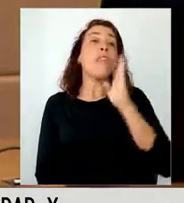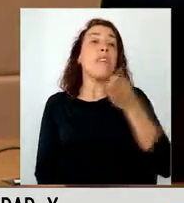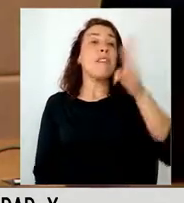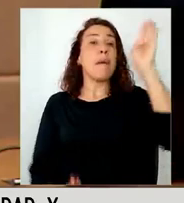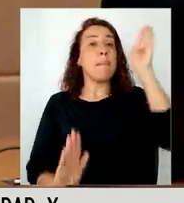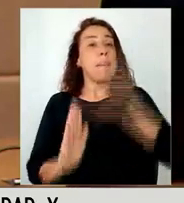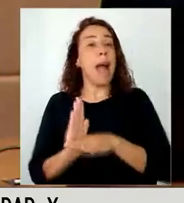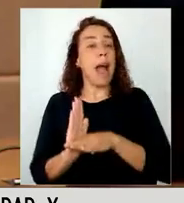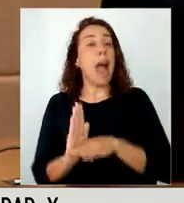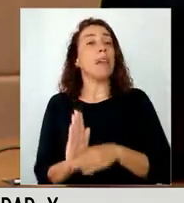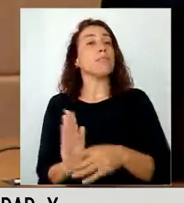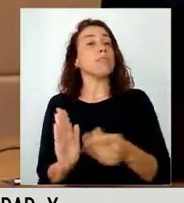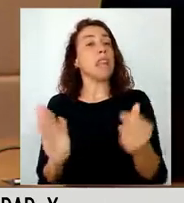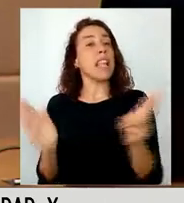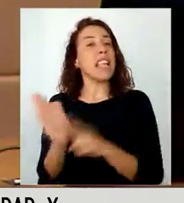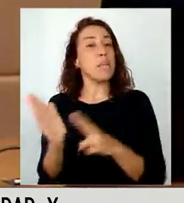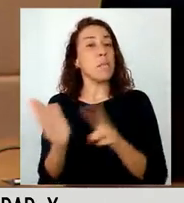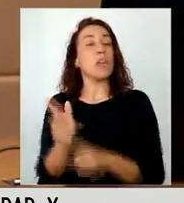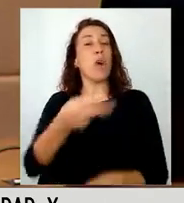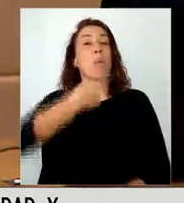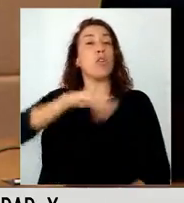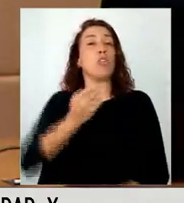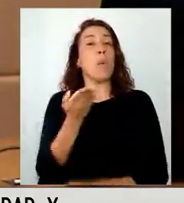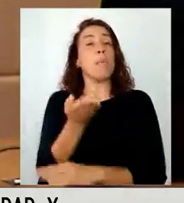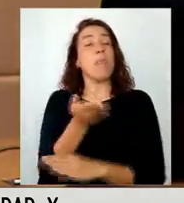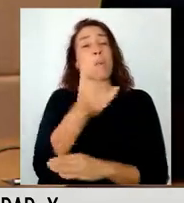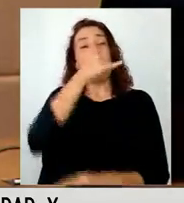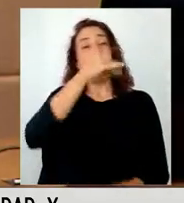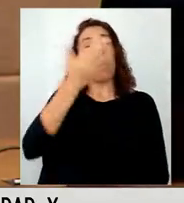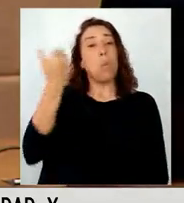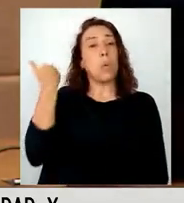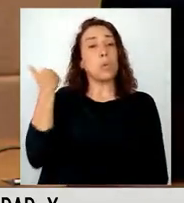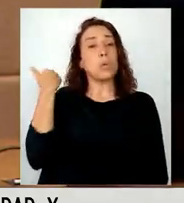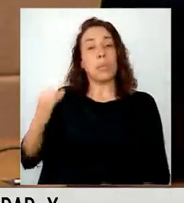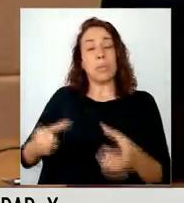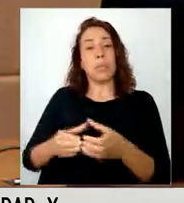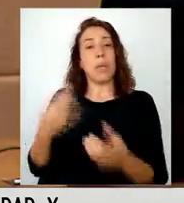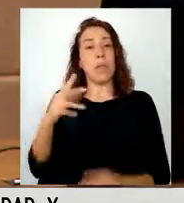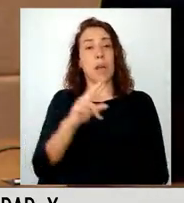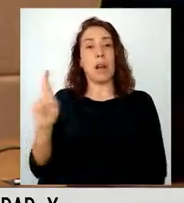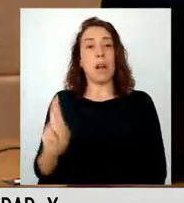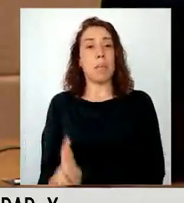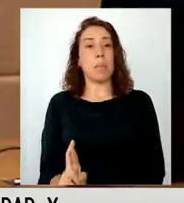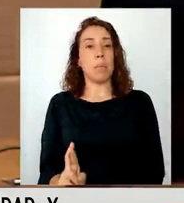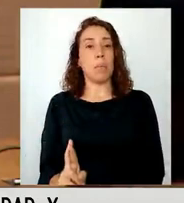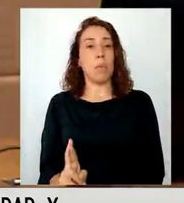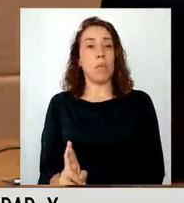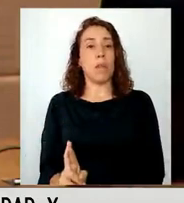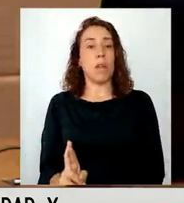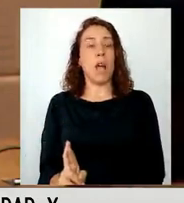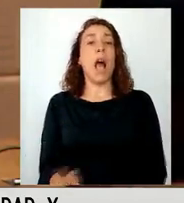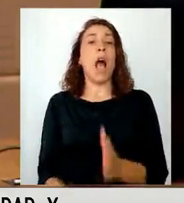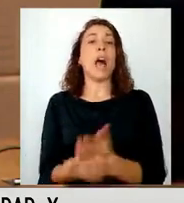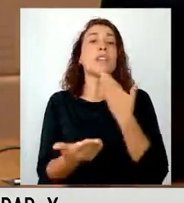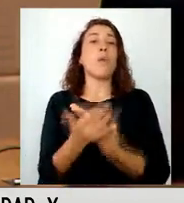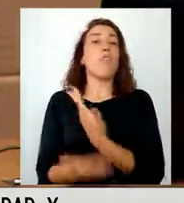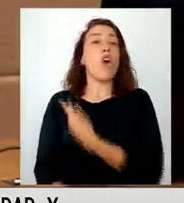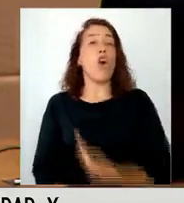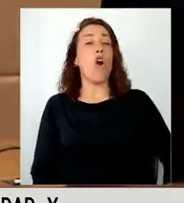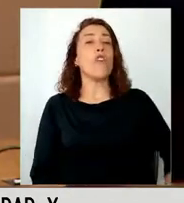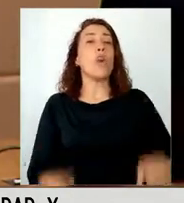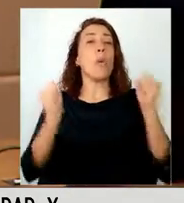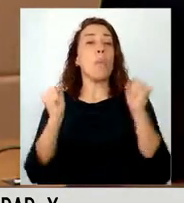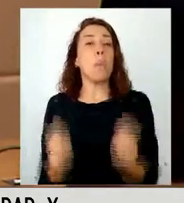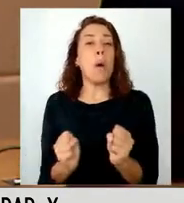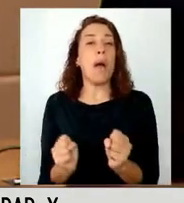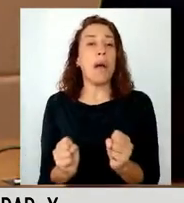impuestos como venimos demandando desde hace tiempo desde la bancada republicana Hasta que el gobierno sea capaz sea capaz